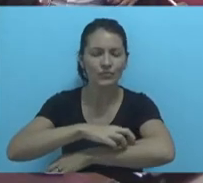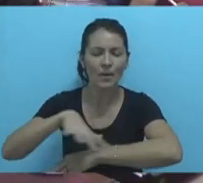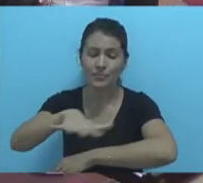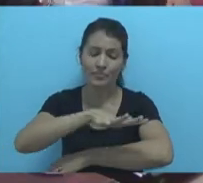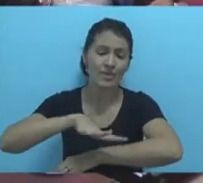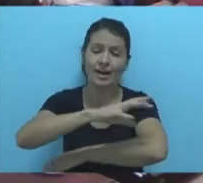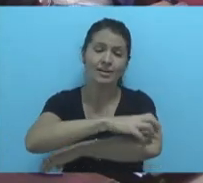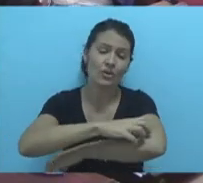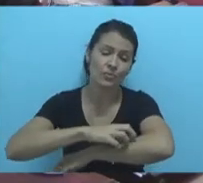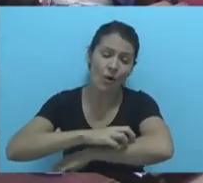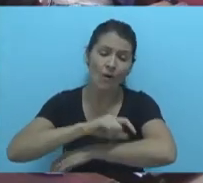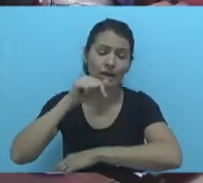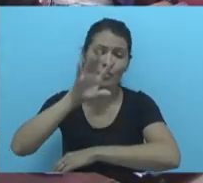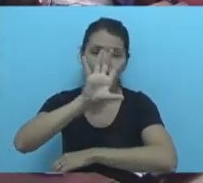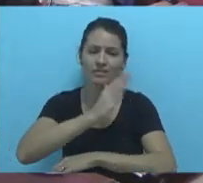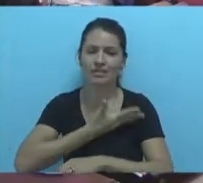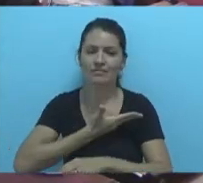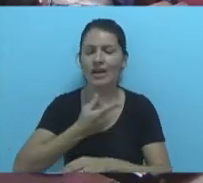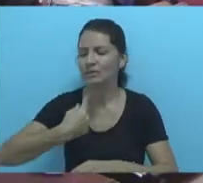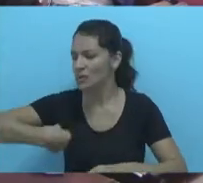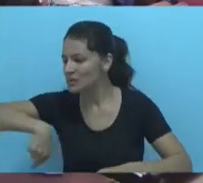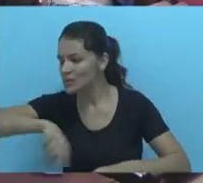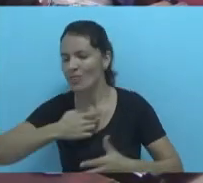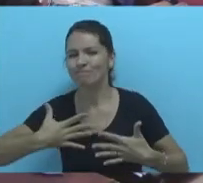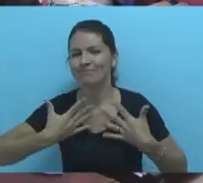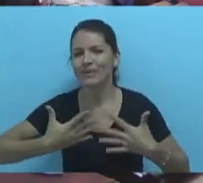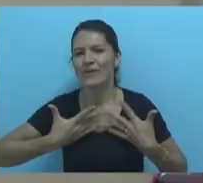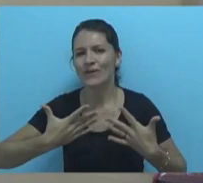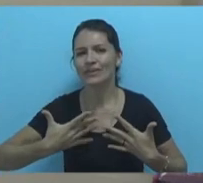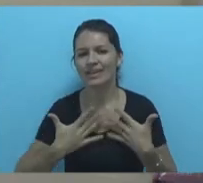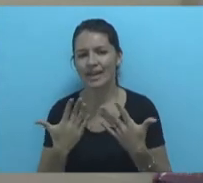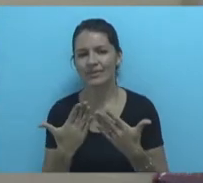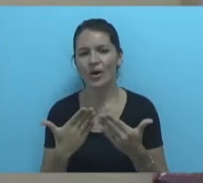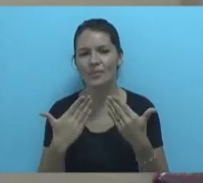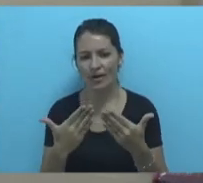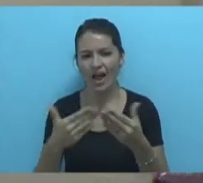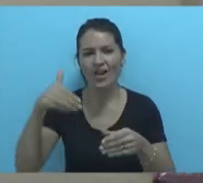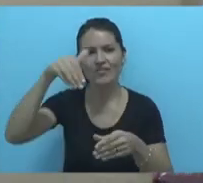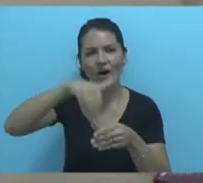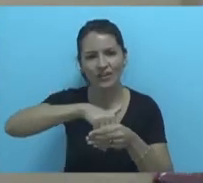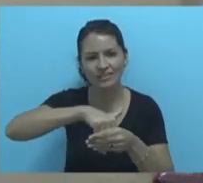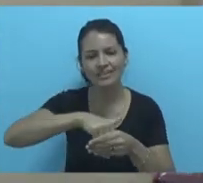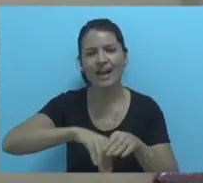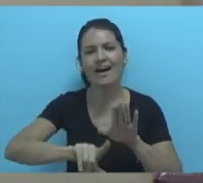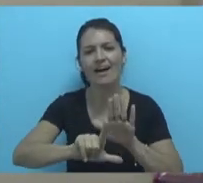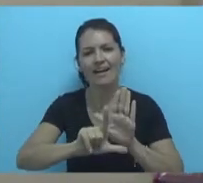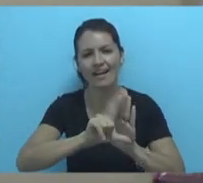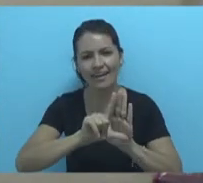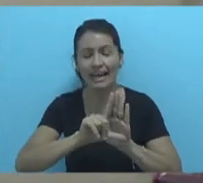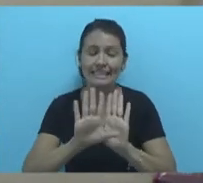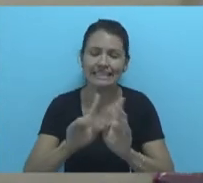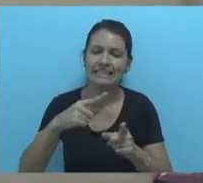queremos celebrar que desde esta Cámara de Diputados y de Diputadas estemos dando esta sanción, esta